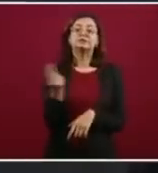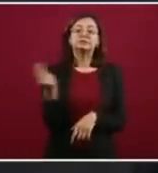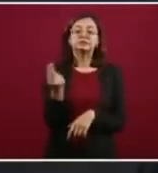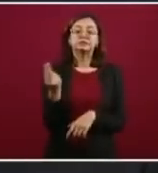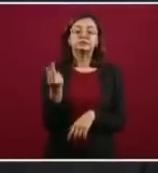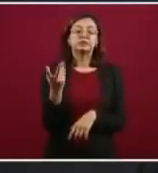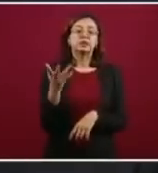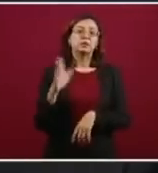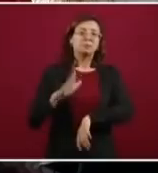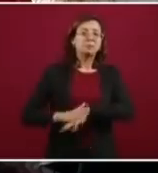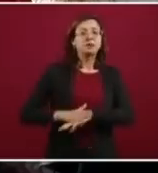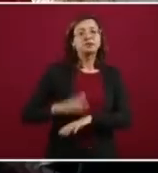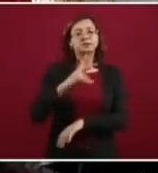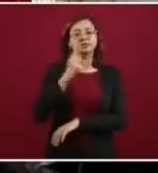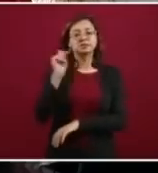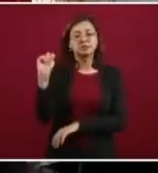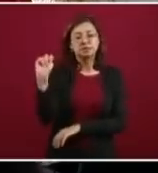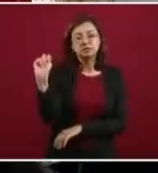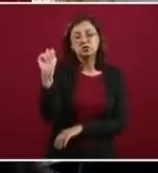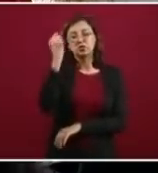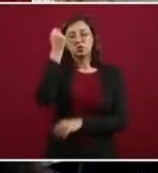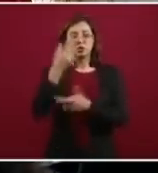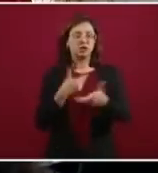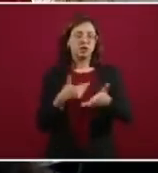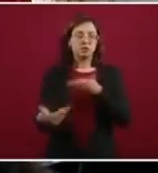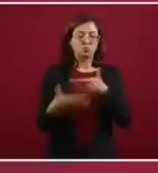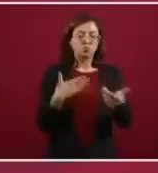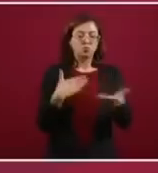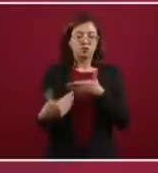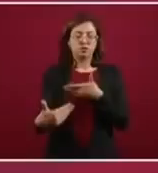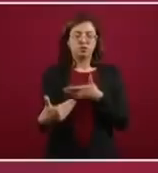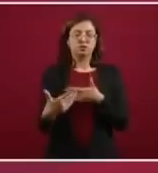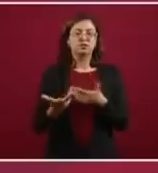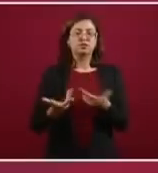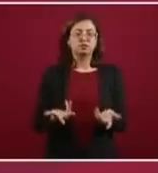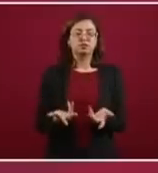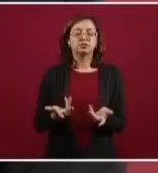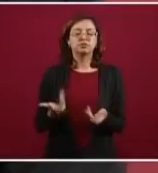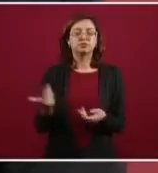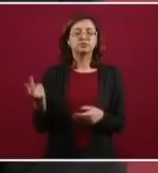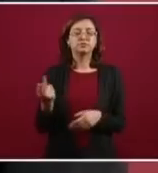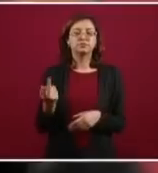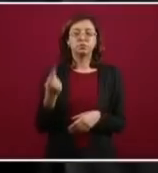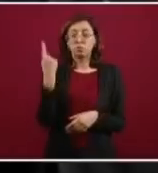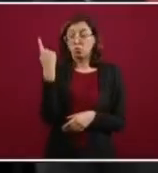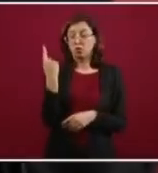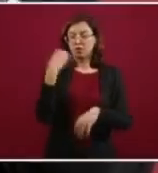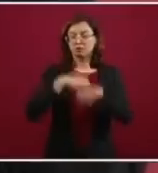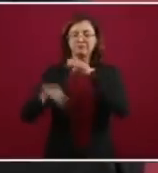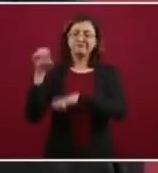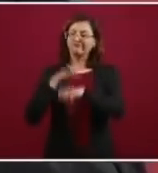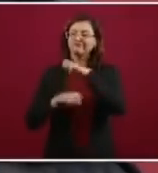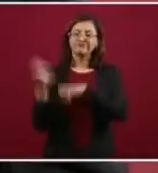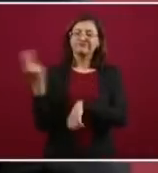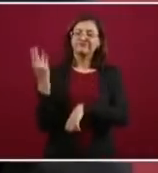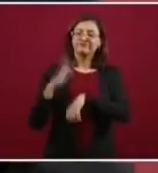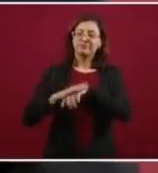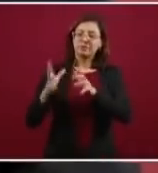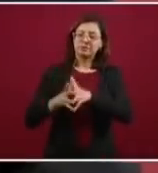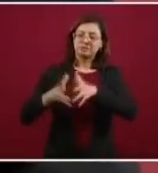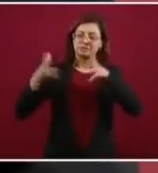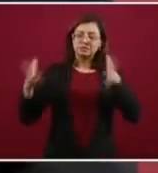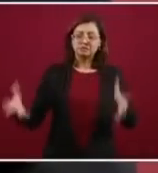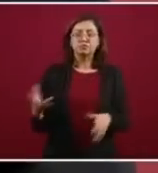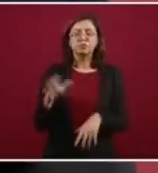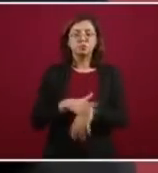consumir más tecnología de la que produce esta empresa y por eso su interés